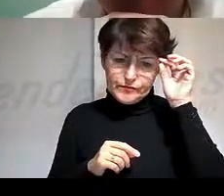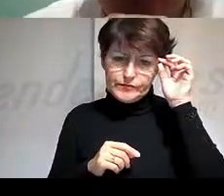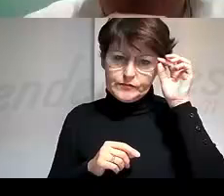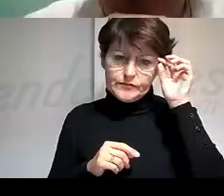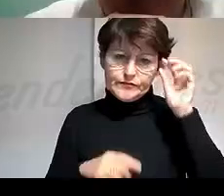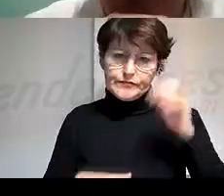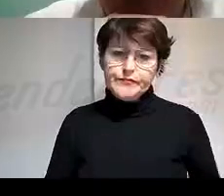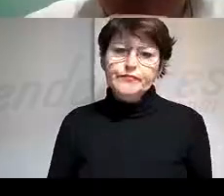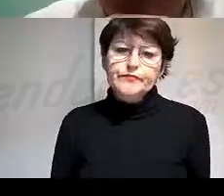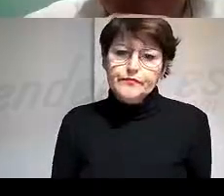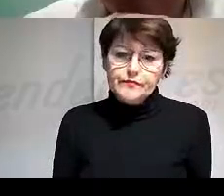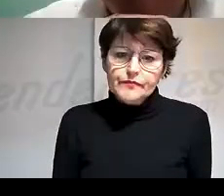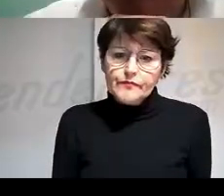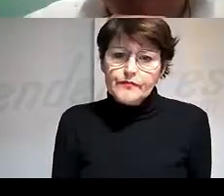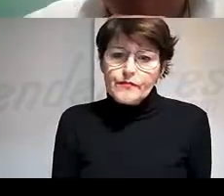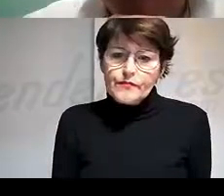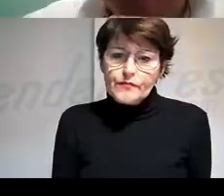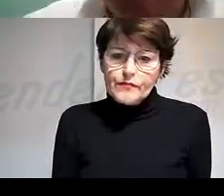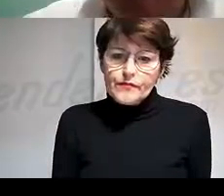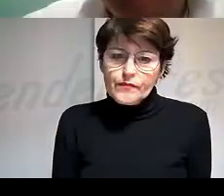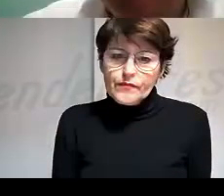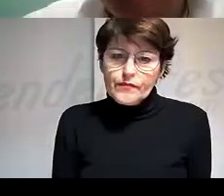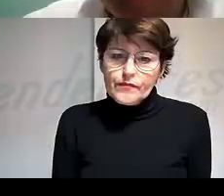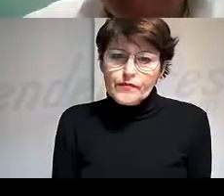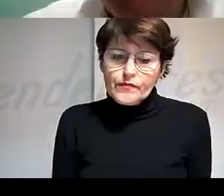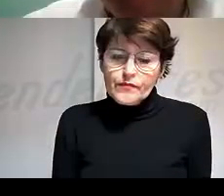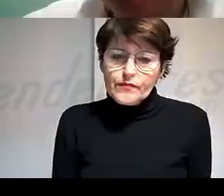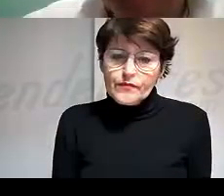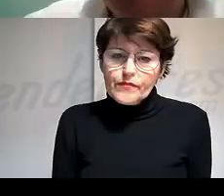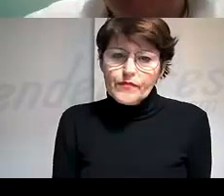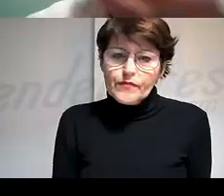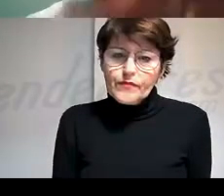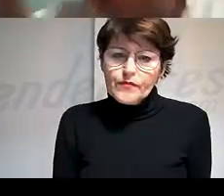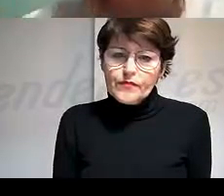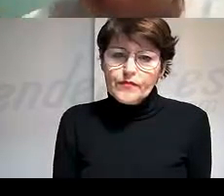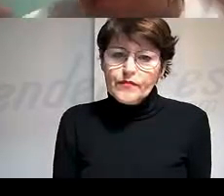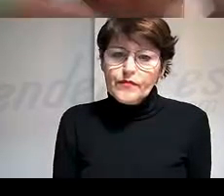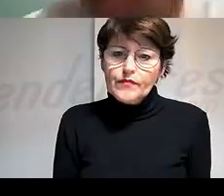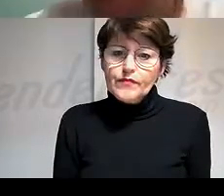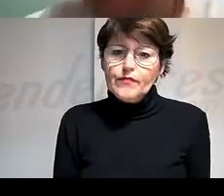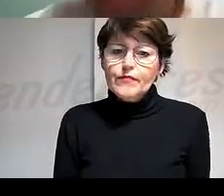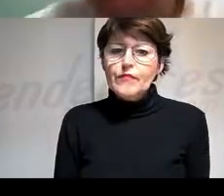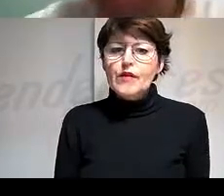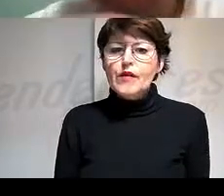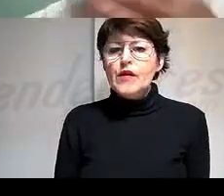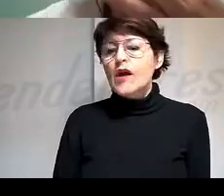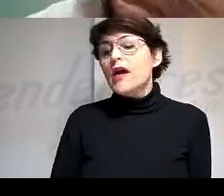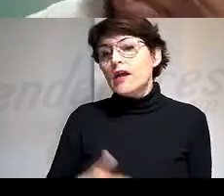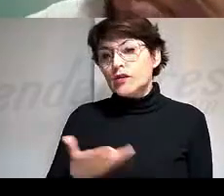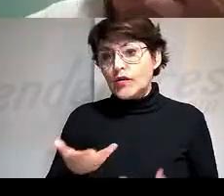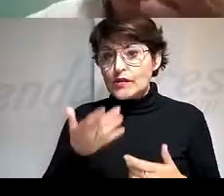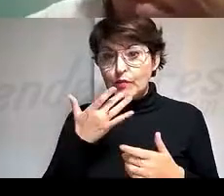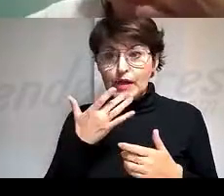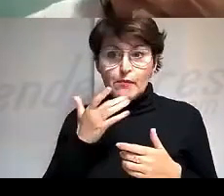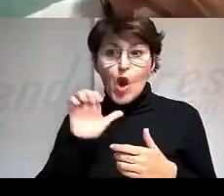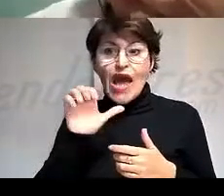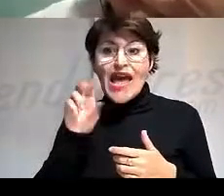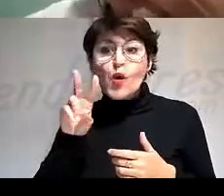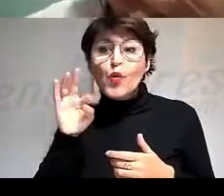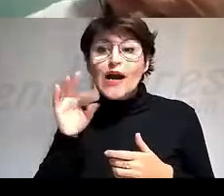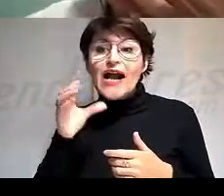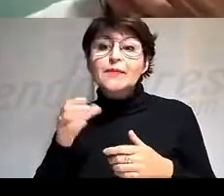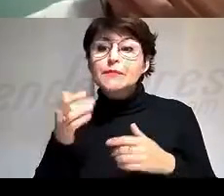nivel, también nos puede venir muy bien. Descongestión de las vías aéreas aplicándola a las fosas nasales, el eucalipto. El eucalipto, si os lo ponéis aquí en el